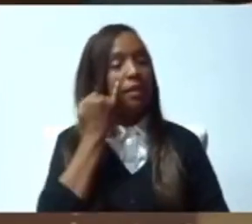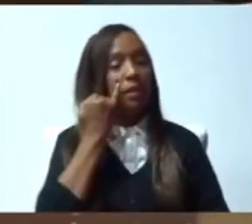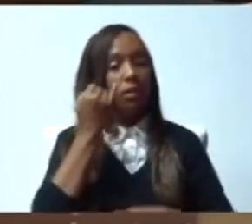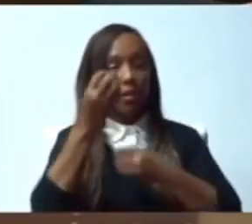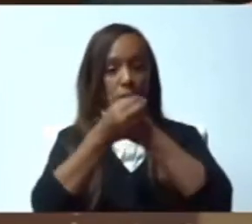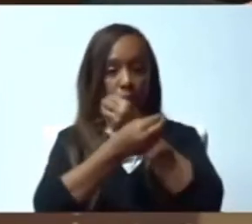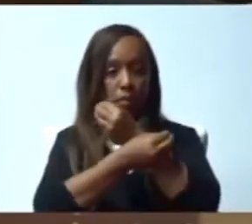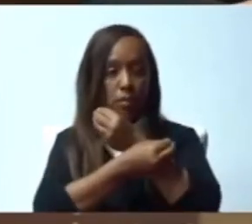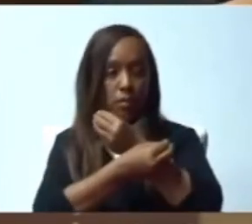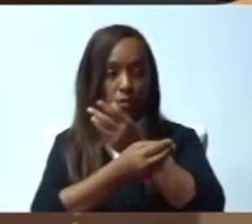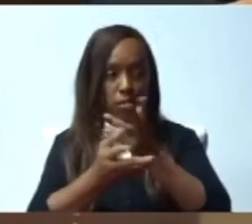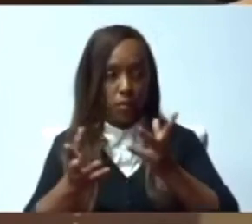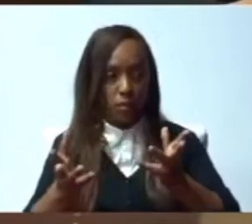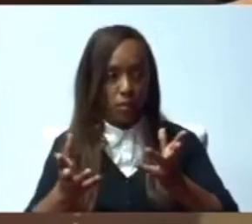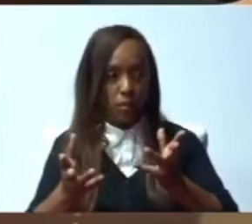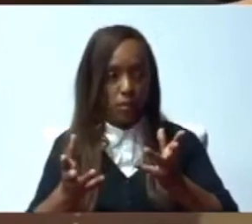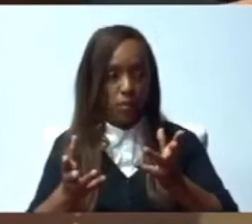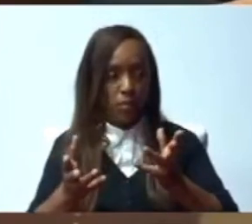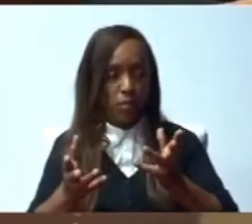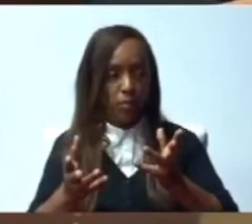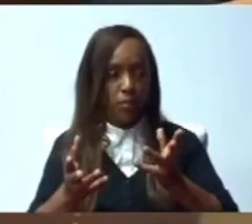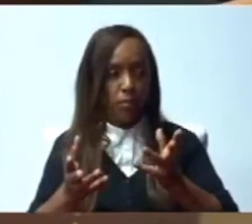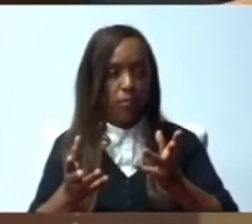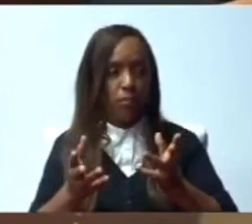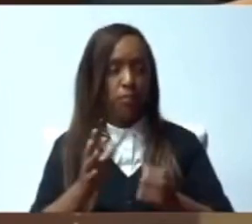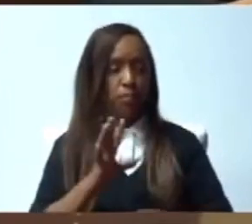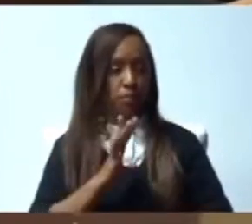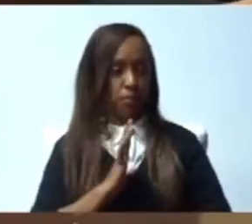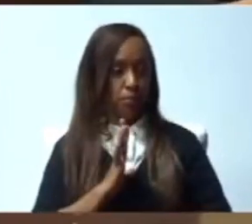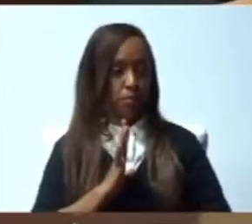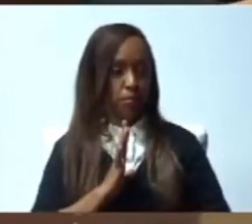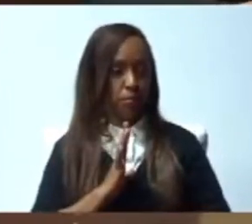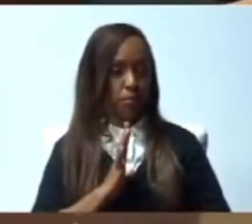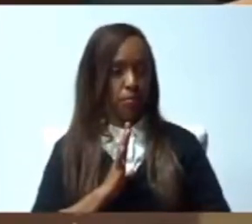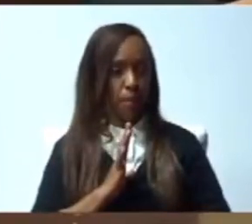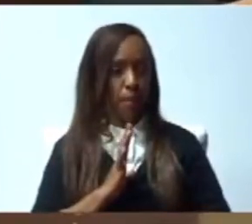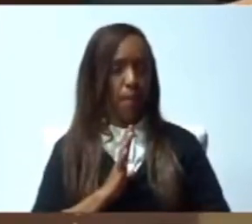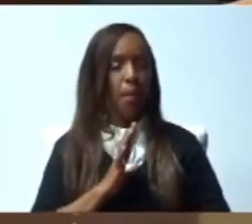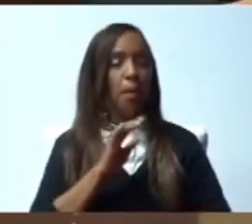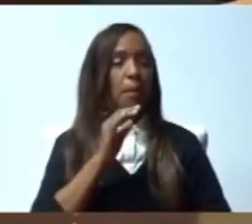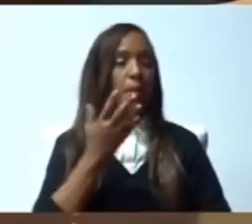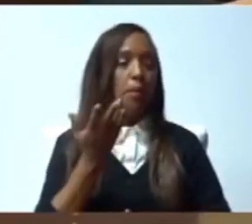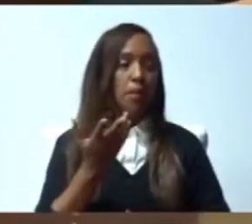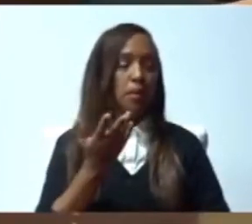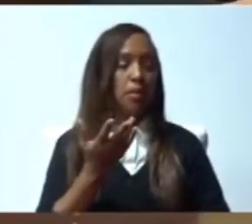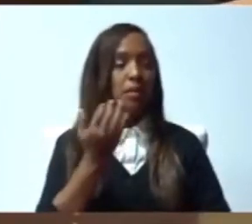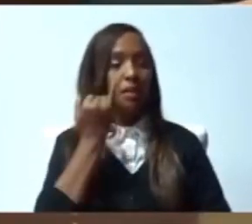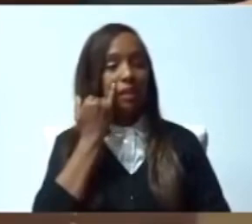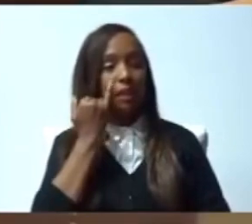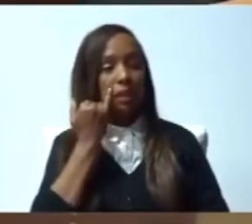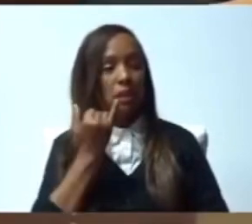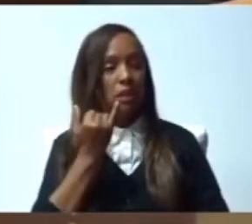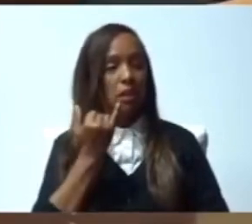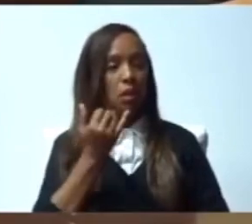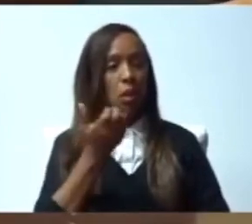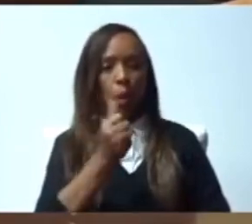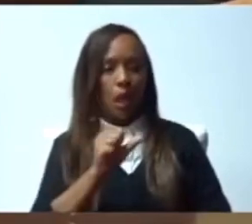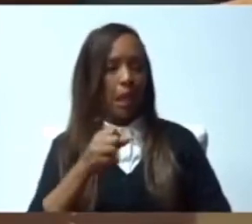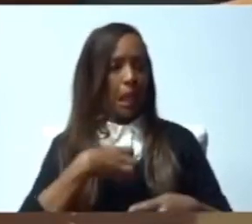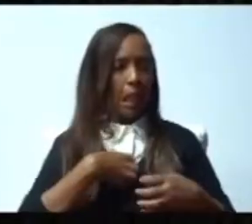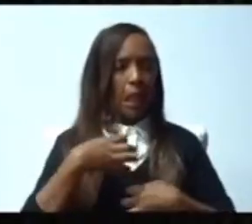no quiero hacer uso del límite porque verdad racionalmente Pero usted me entiende Sí